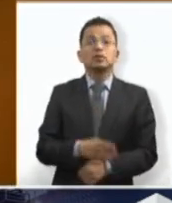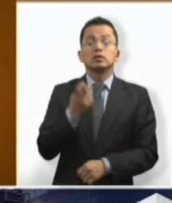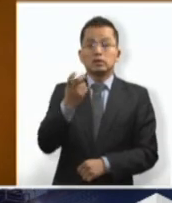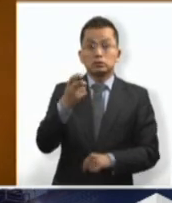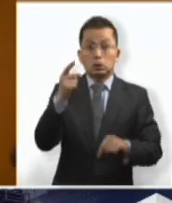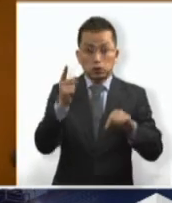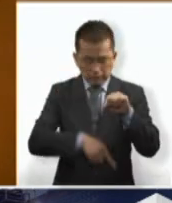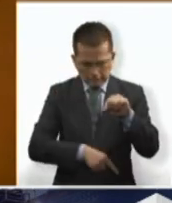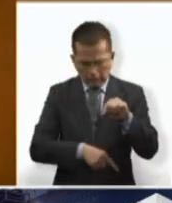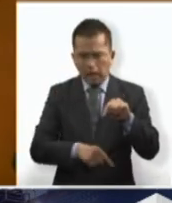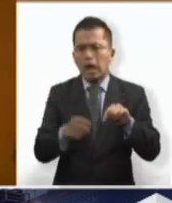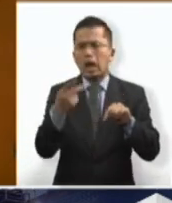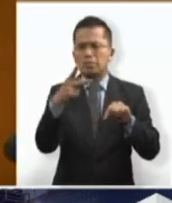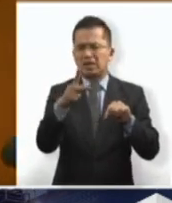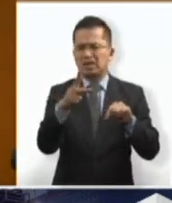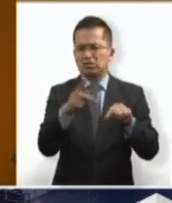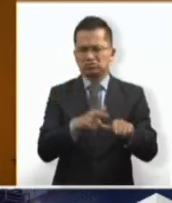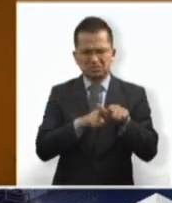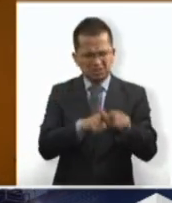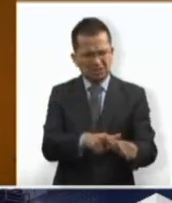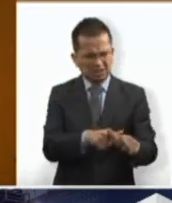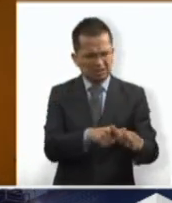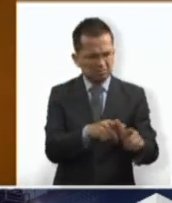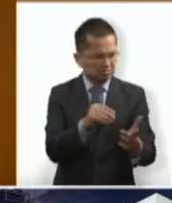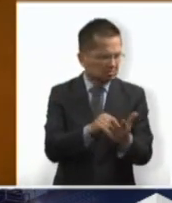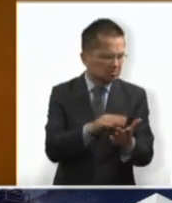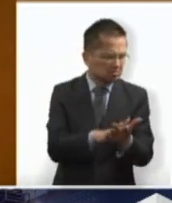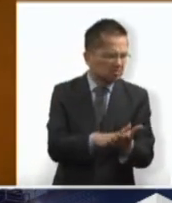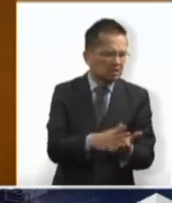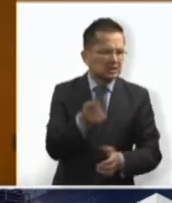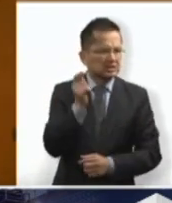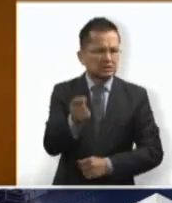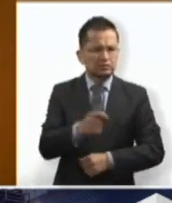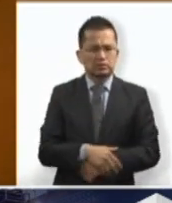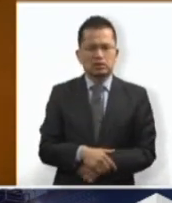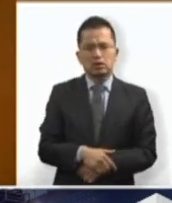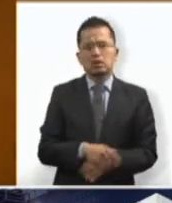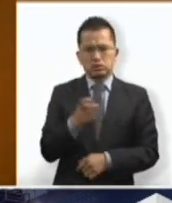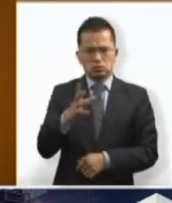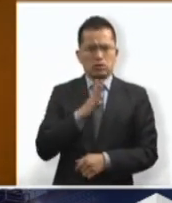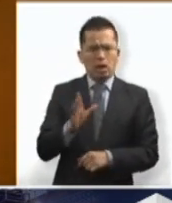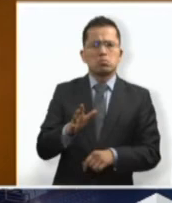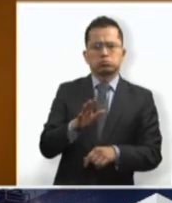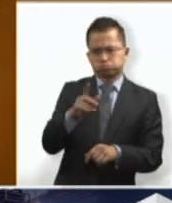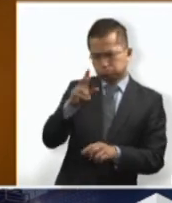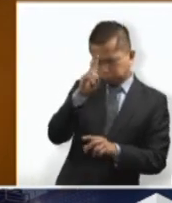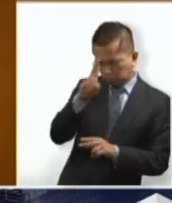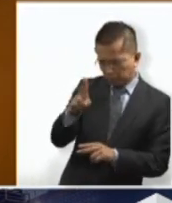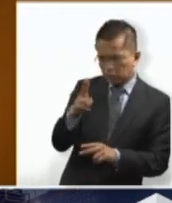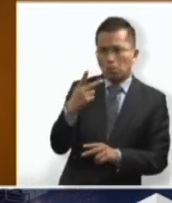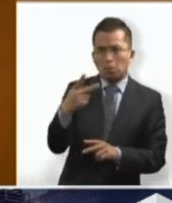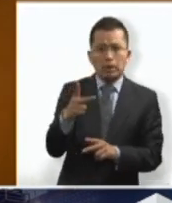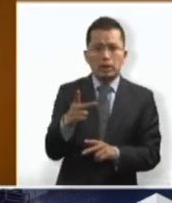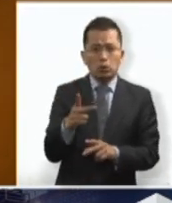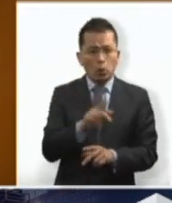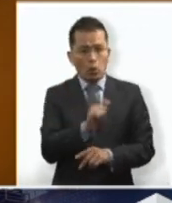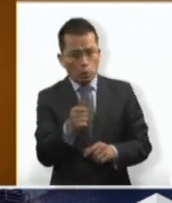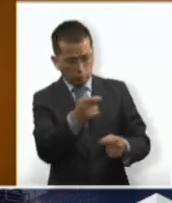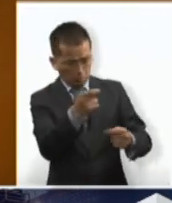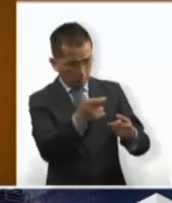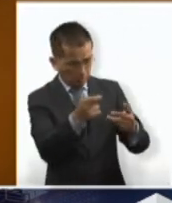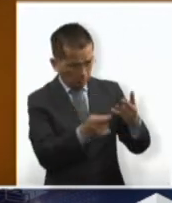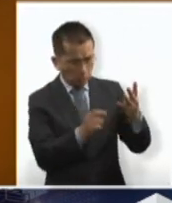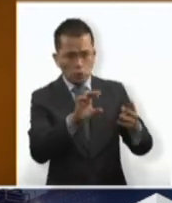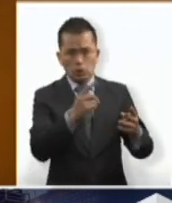permanecen. ¿Qué quiere decir? Que se prohíben, pero se autorizan en los términos que diga el